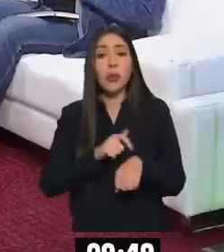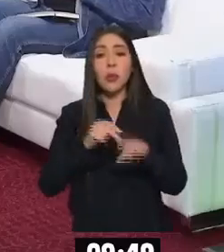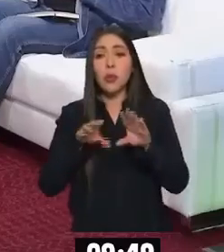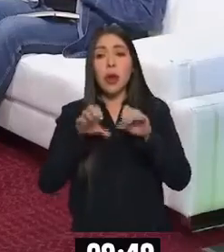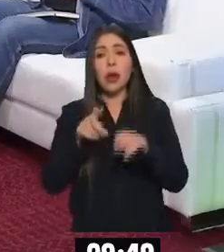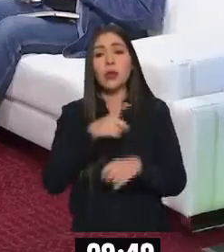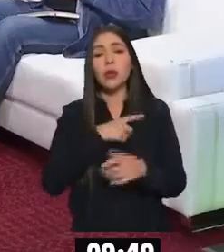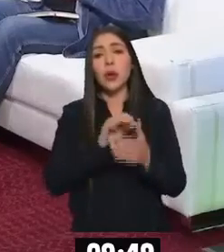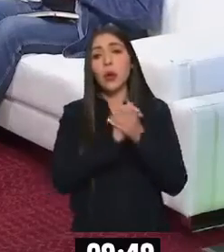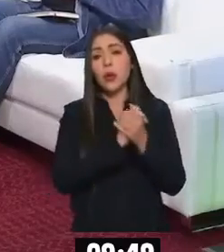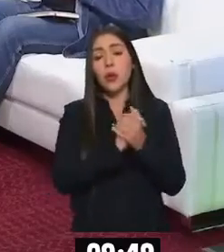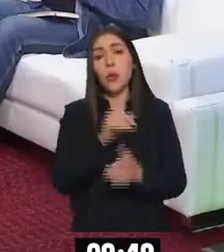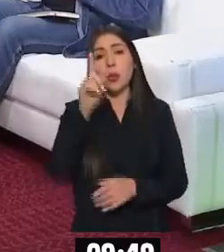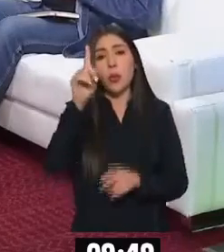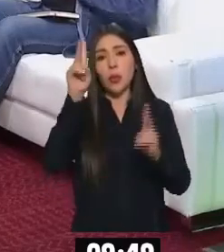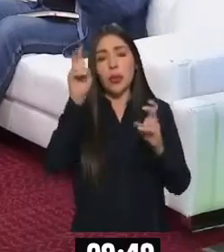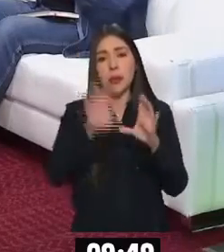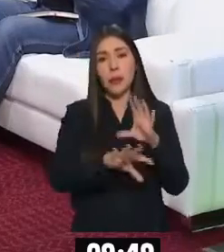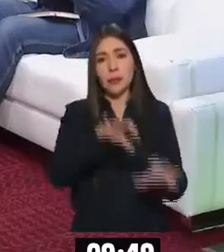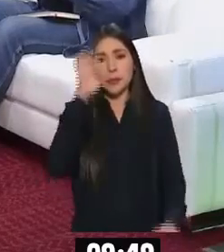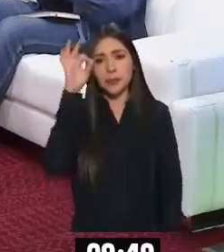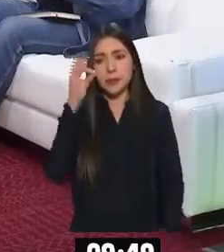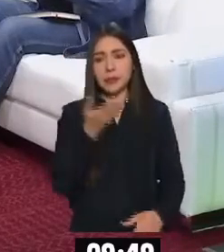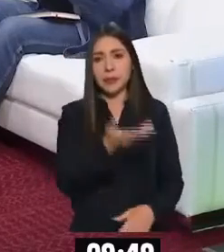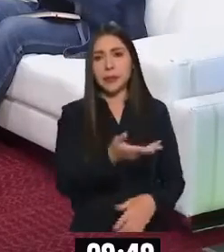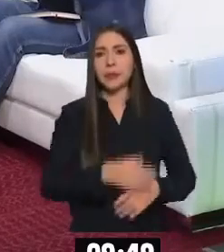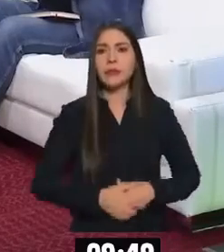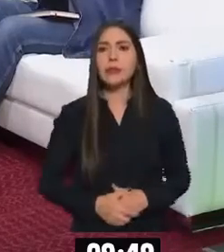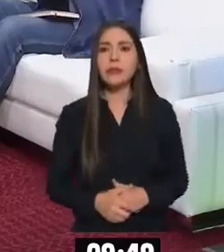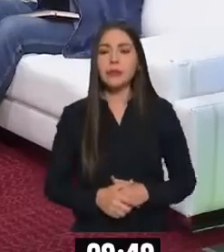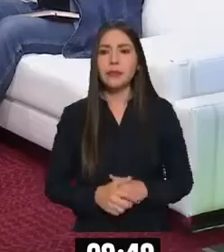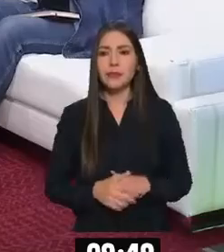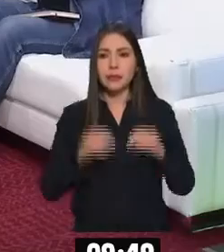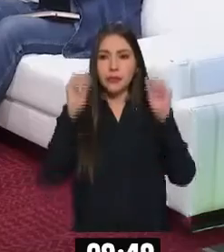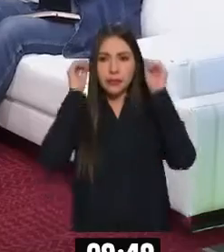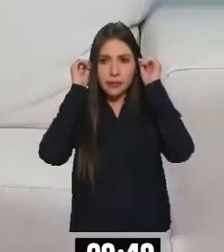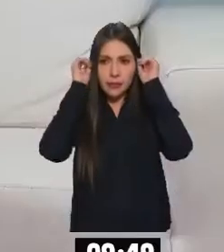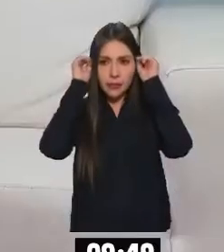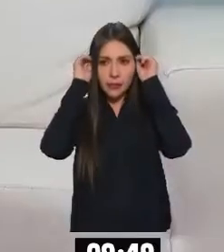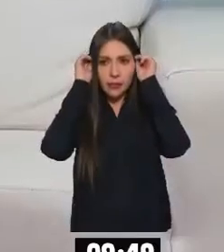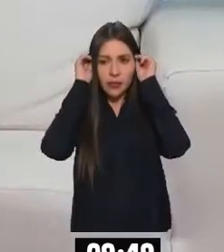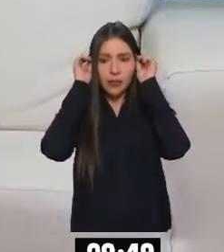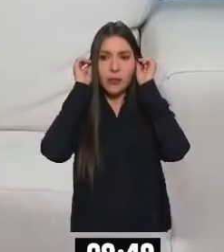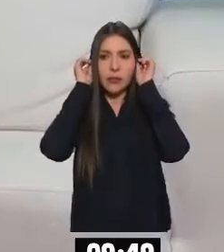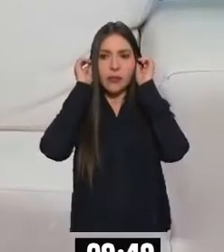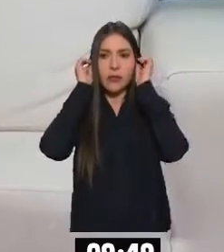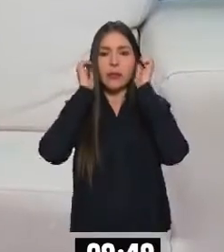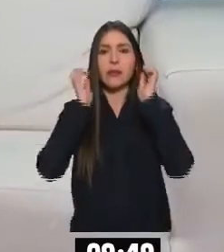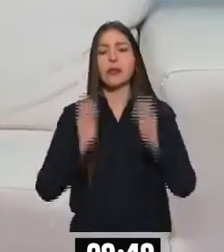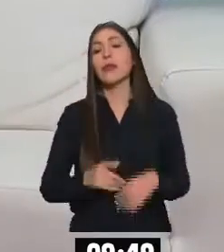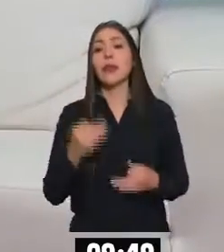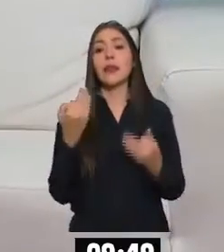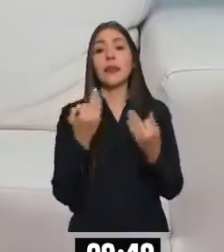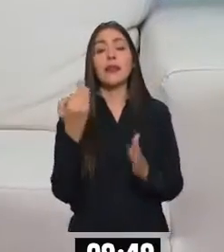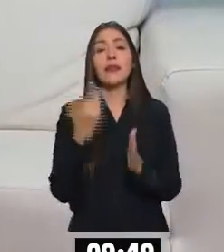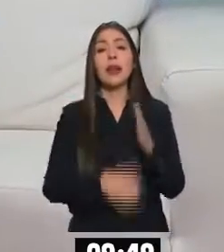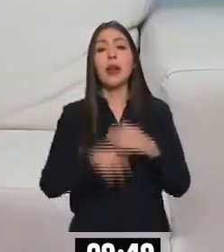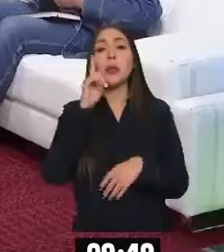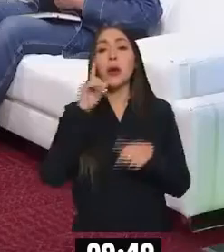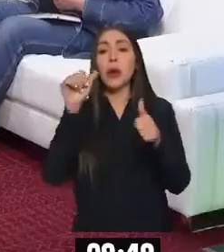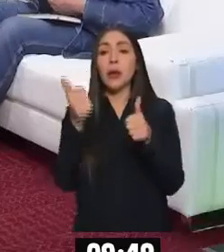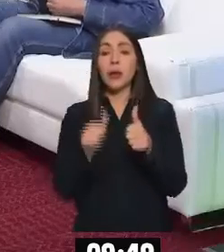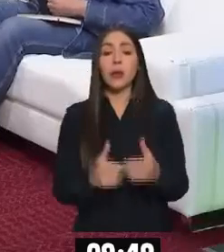reflexionamos. Entonces, la bueno, coctelera. Está el tremendo astro haciendo. A falta de decanes, ¿no? ¿verdad? A falta de decanes, pues ni ya modo, que- ¿no? ya que- Pero aquí está todo esto.